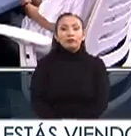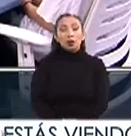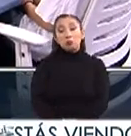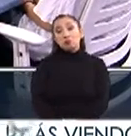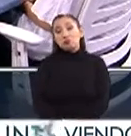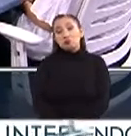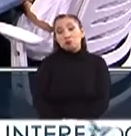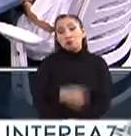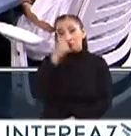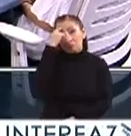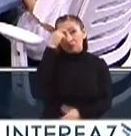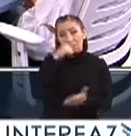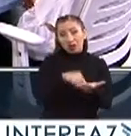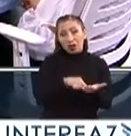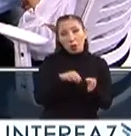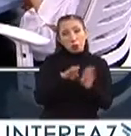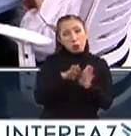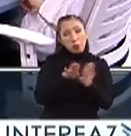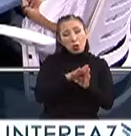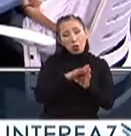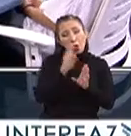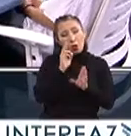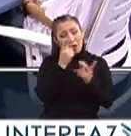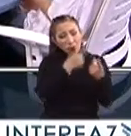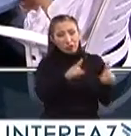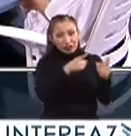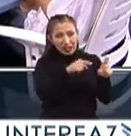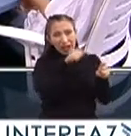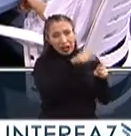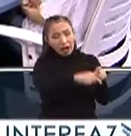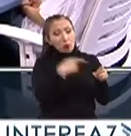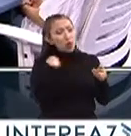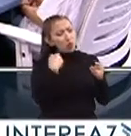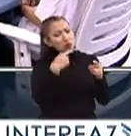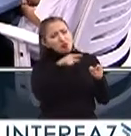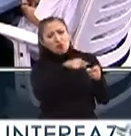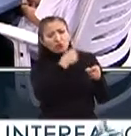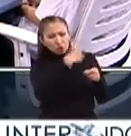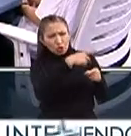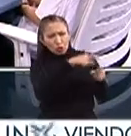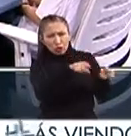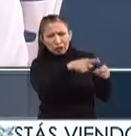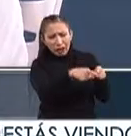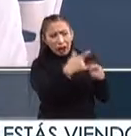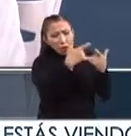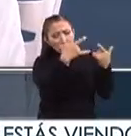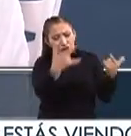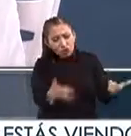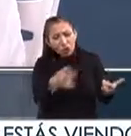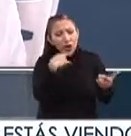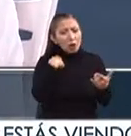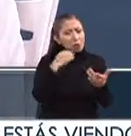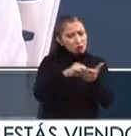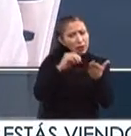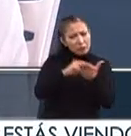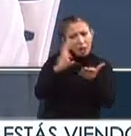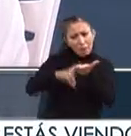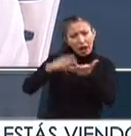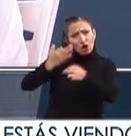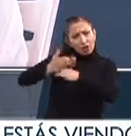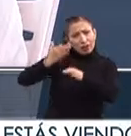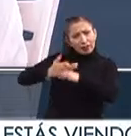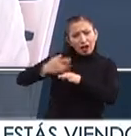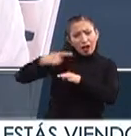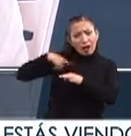en principio es como pensar que las canciones siguen muy vigentes, ¿no? Que las historias que se cuentan de estos personajes que son